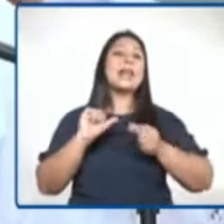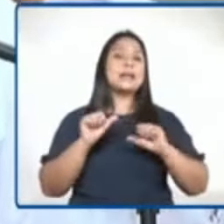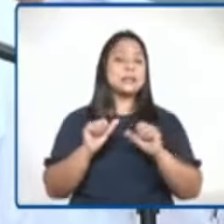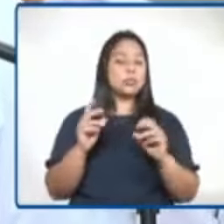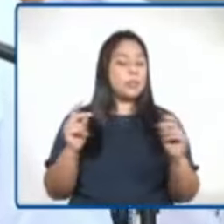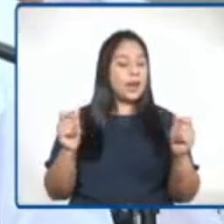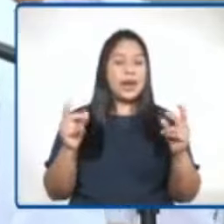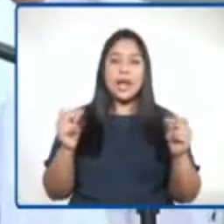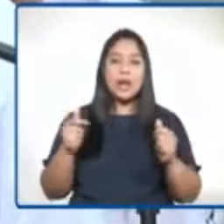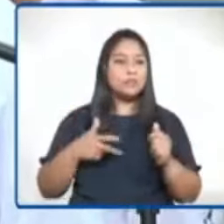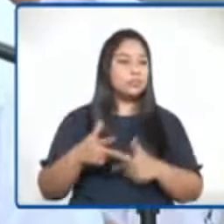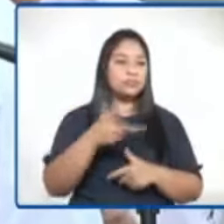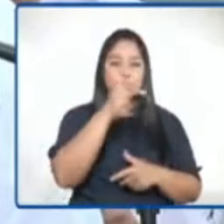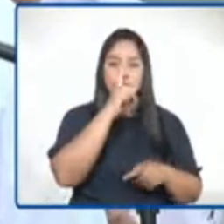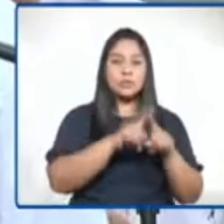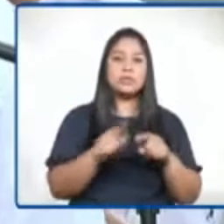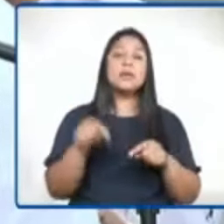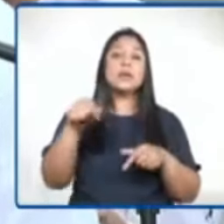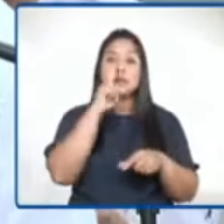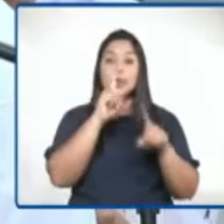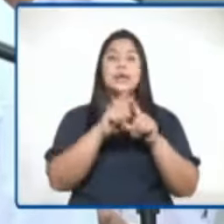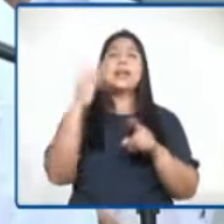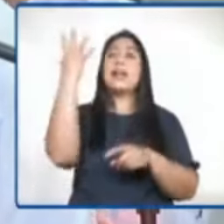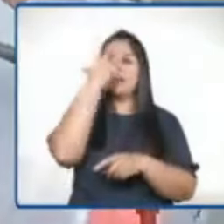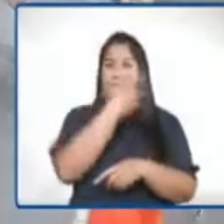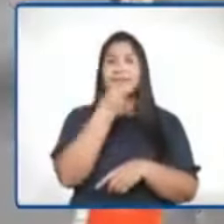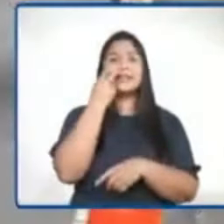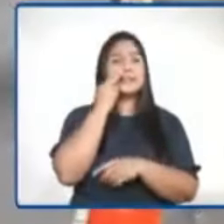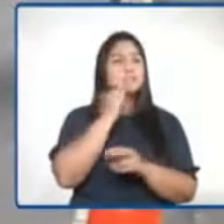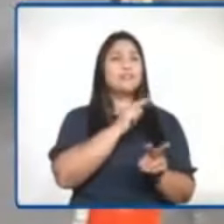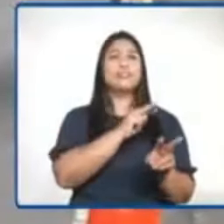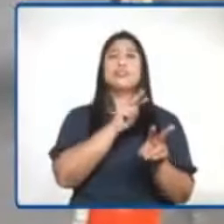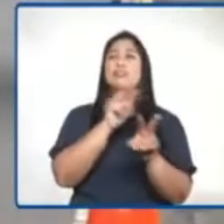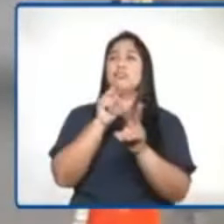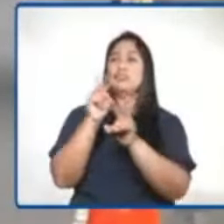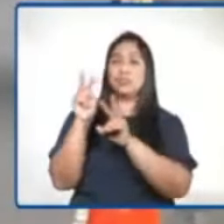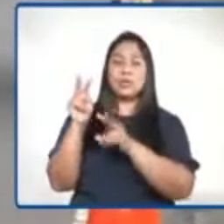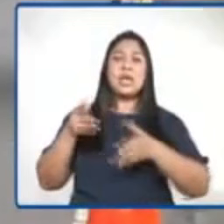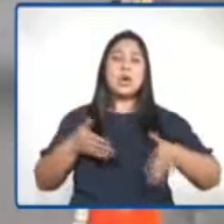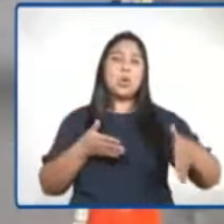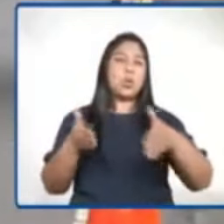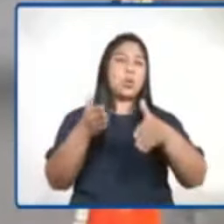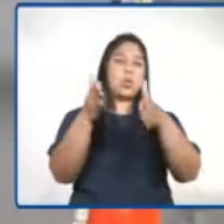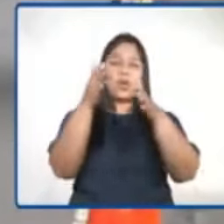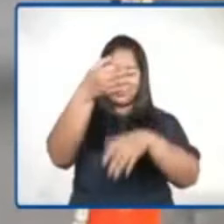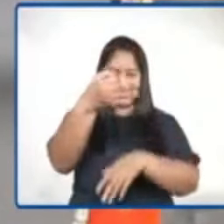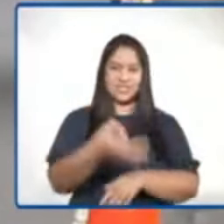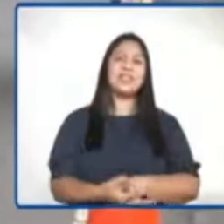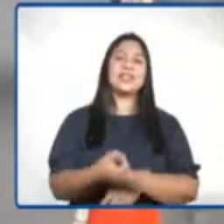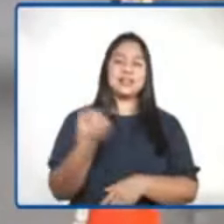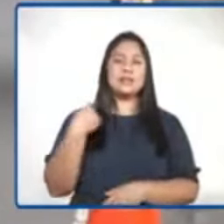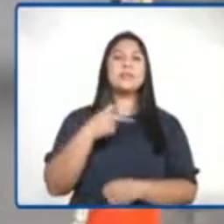rápido y ante todo la belleza de poder ver una carretera digna para